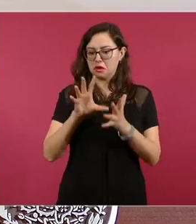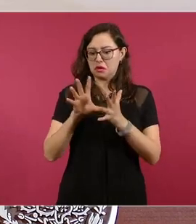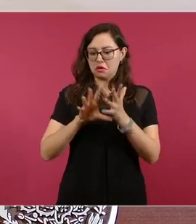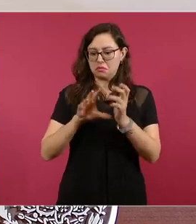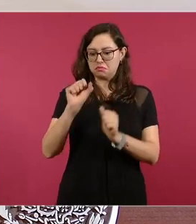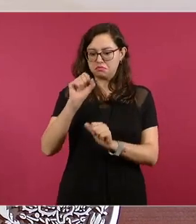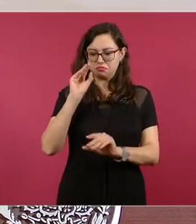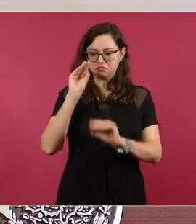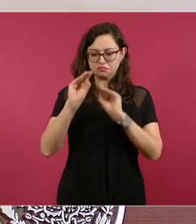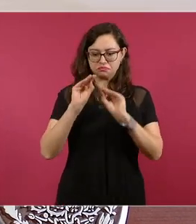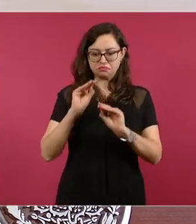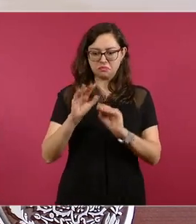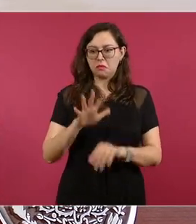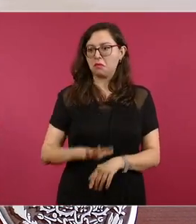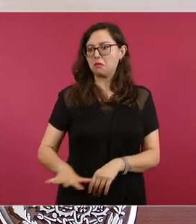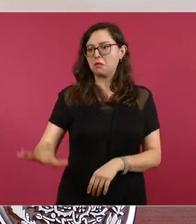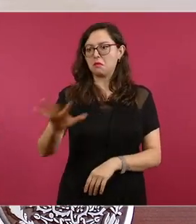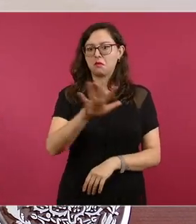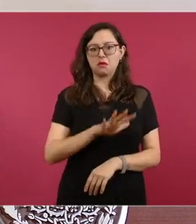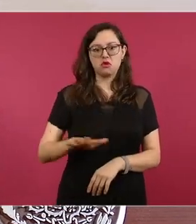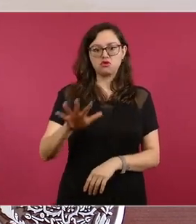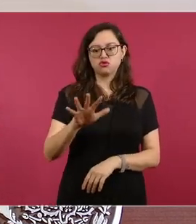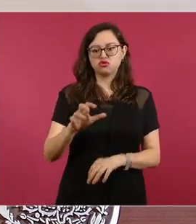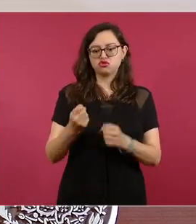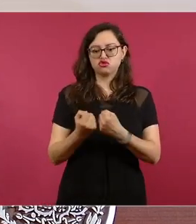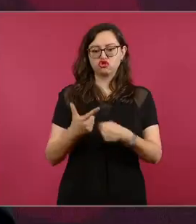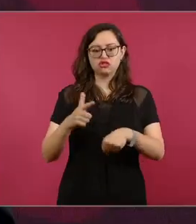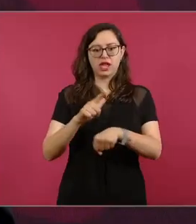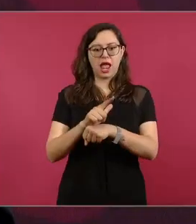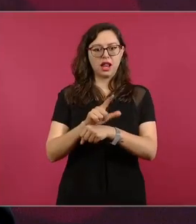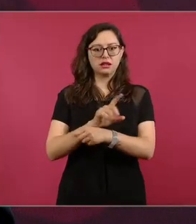derechos sociales. Entonces,